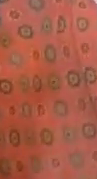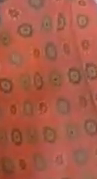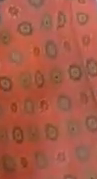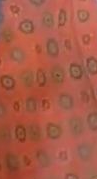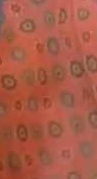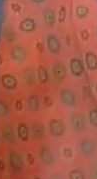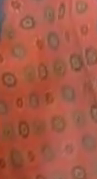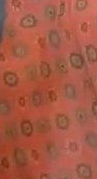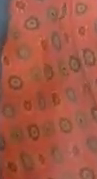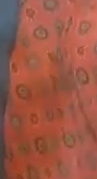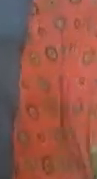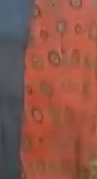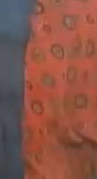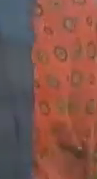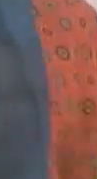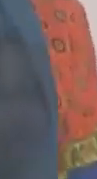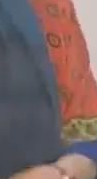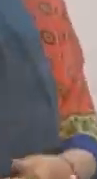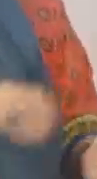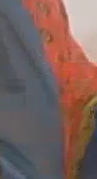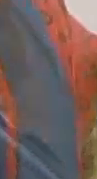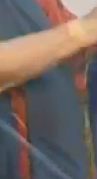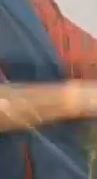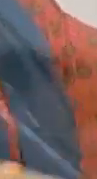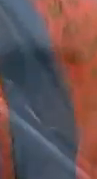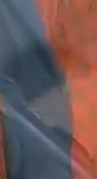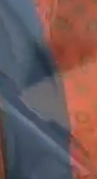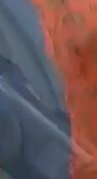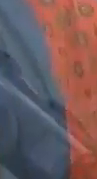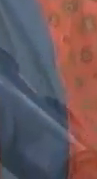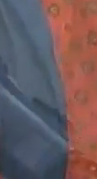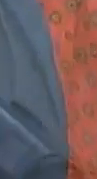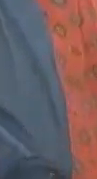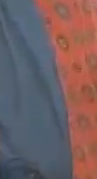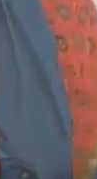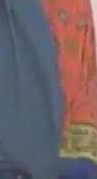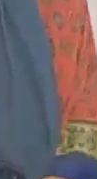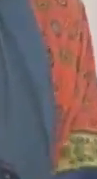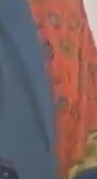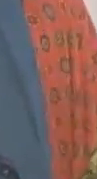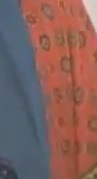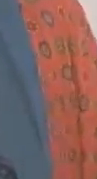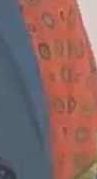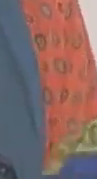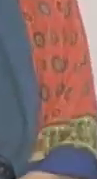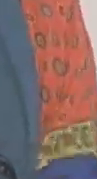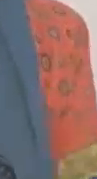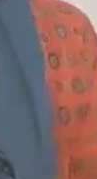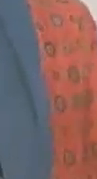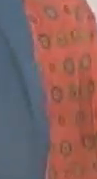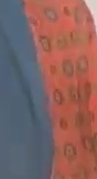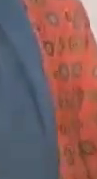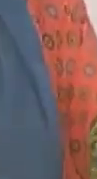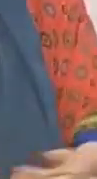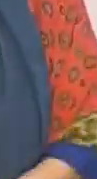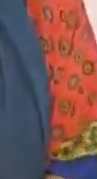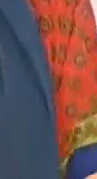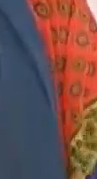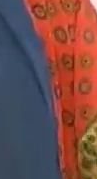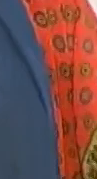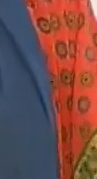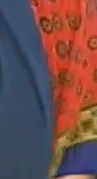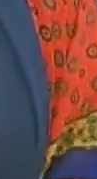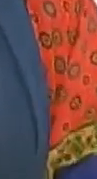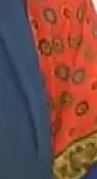su vestidura. Con la verdad, despertando la conciencia, cuando me